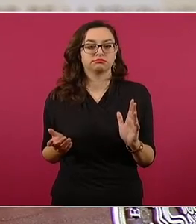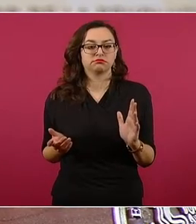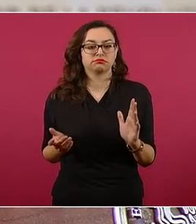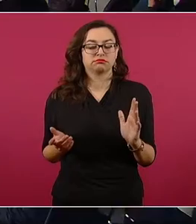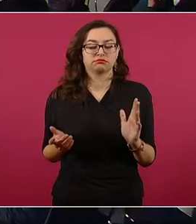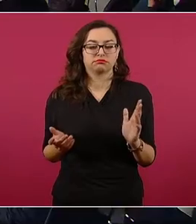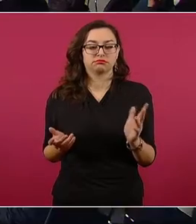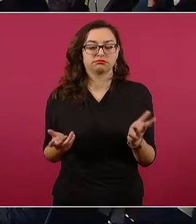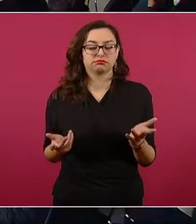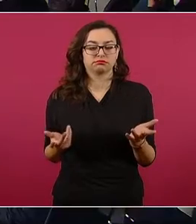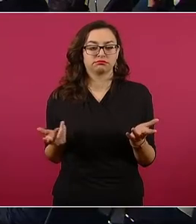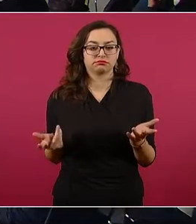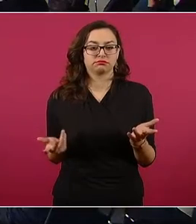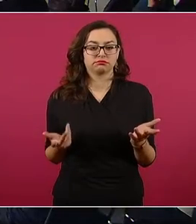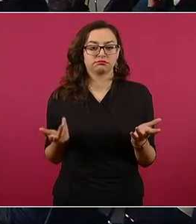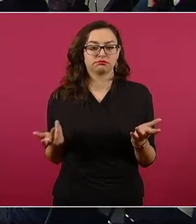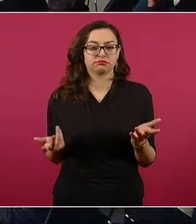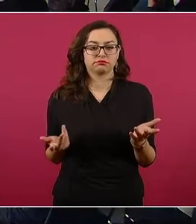un